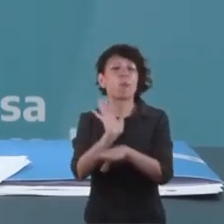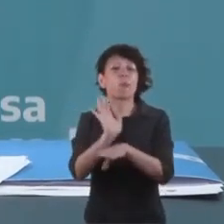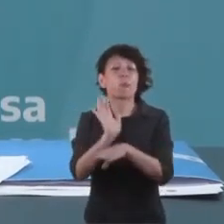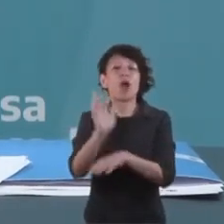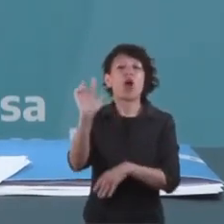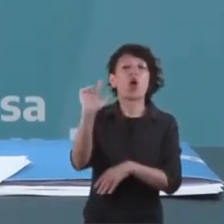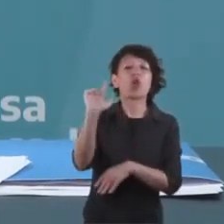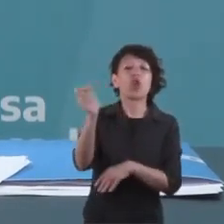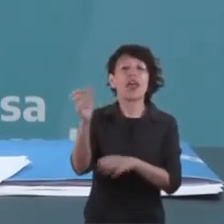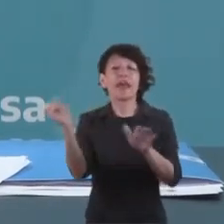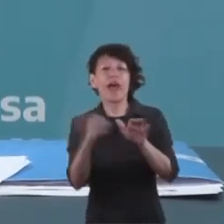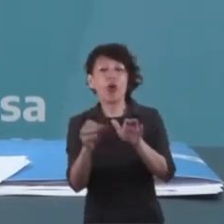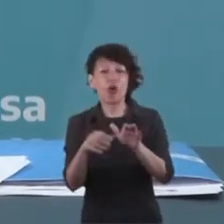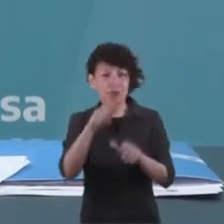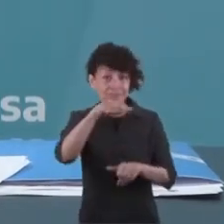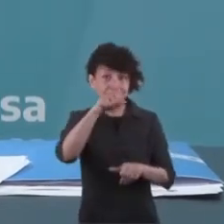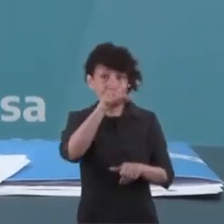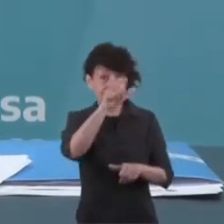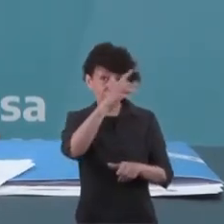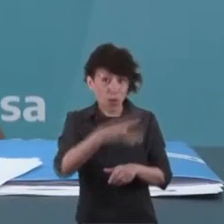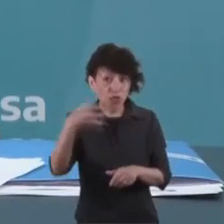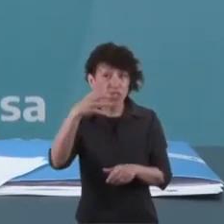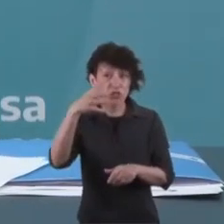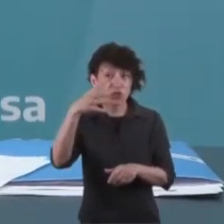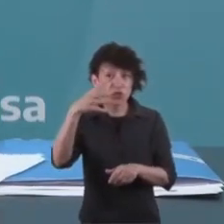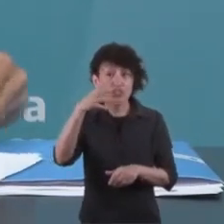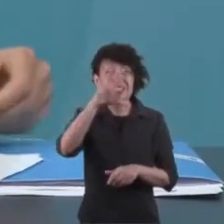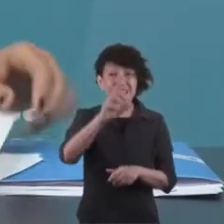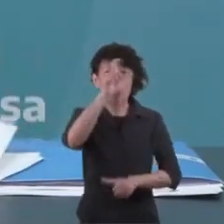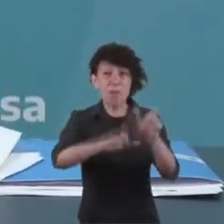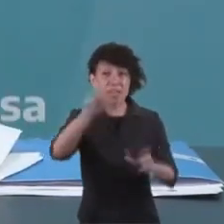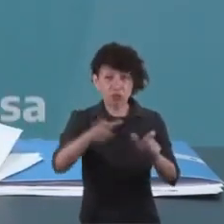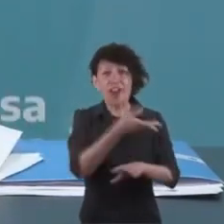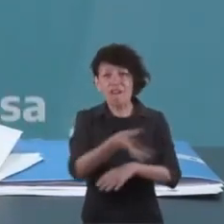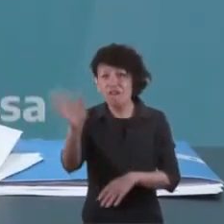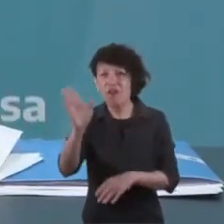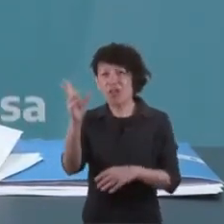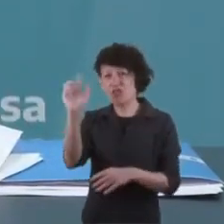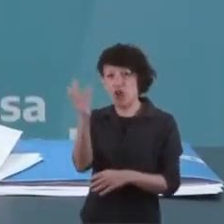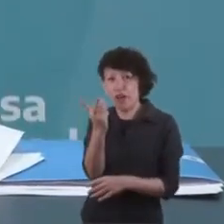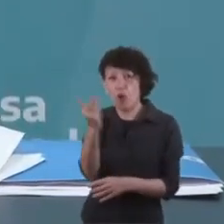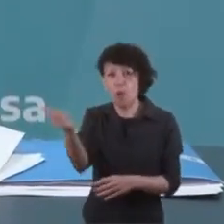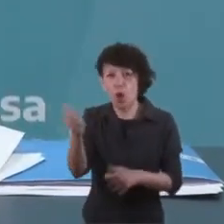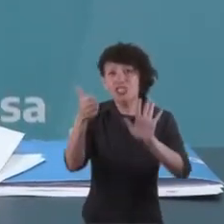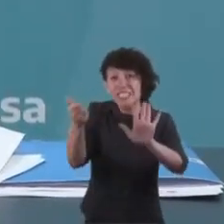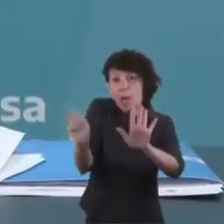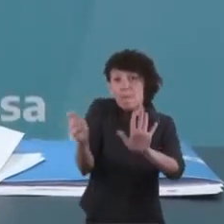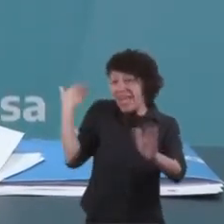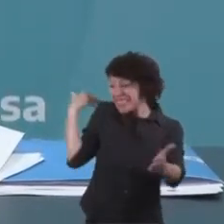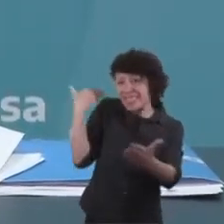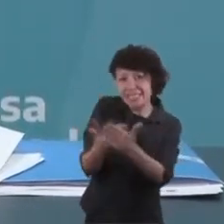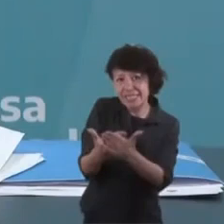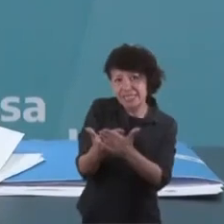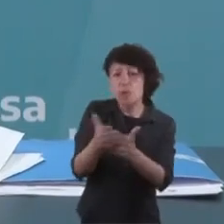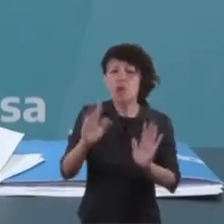dólar ahorro 430 titulares en los últimos seis meses pero